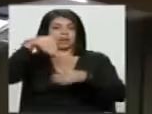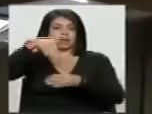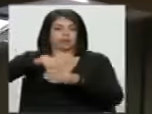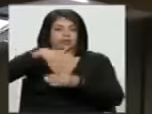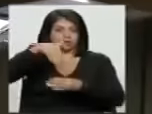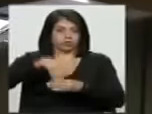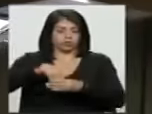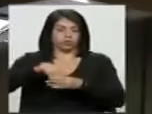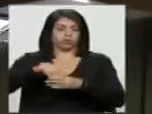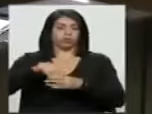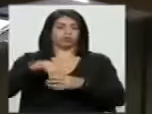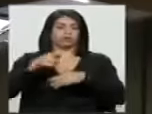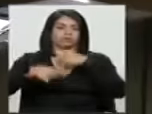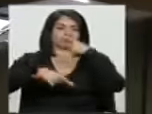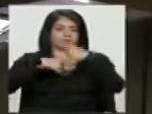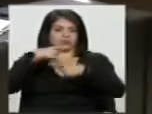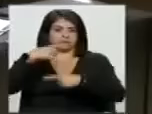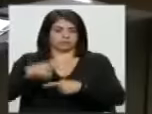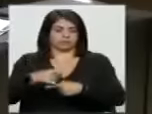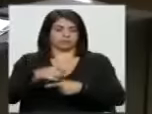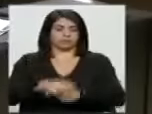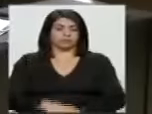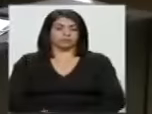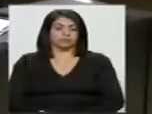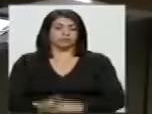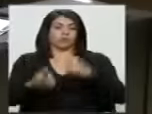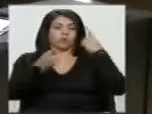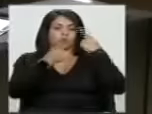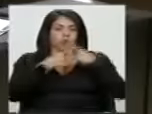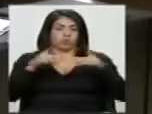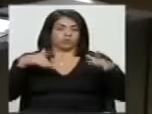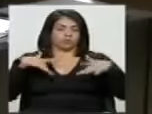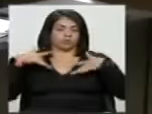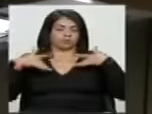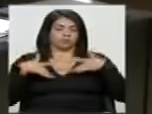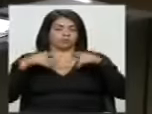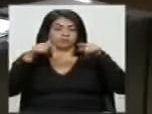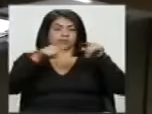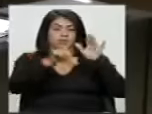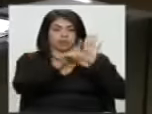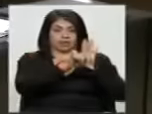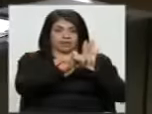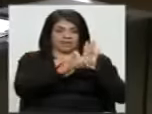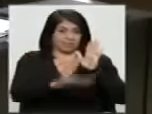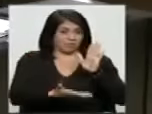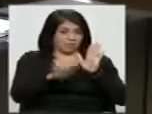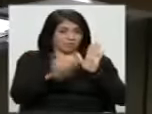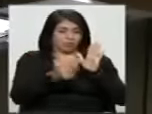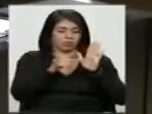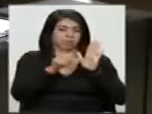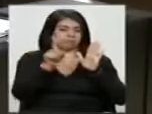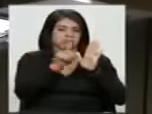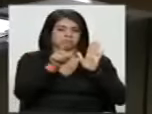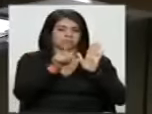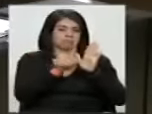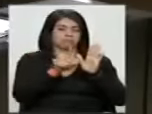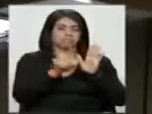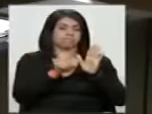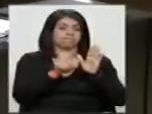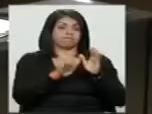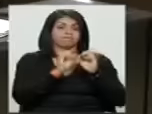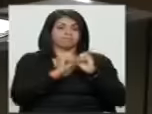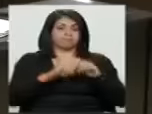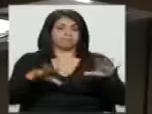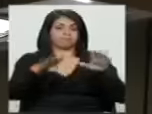electoral, caímos nosotros en otras actividades, y esta ley tan importante no había salido